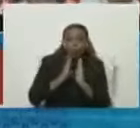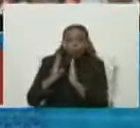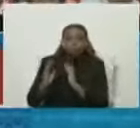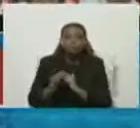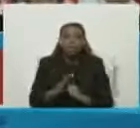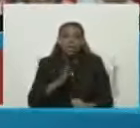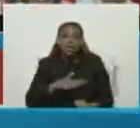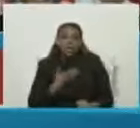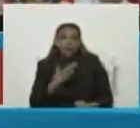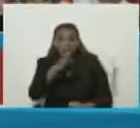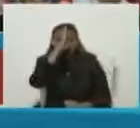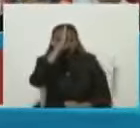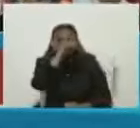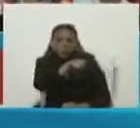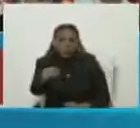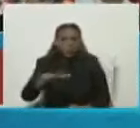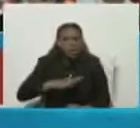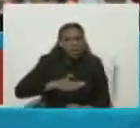Barinas quiere